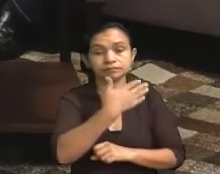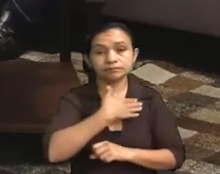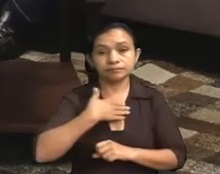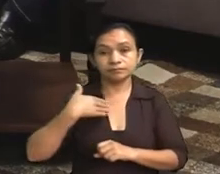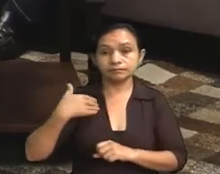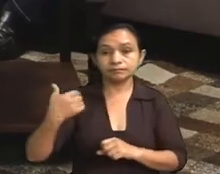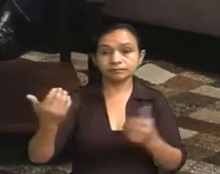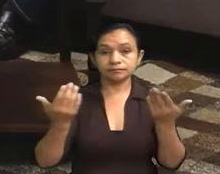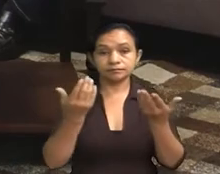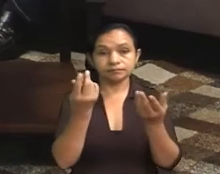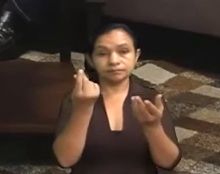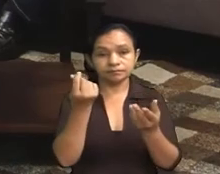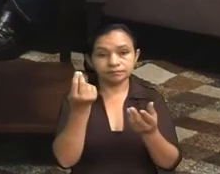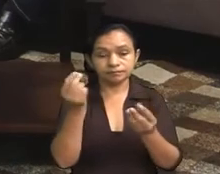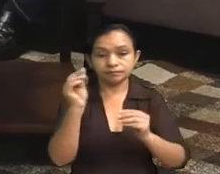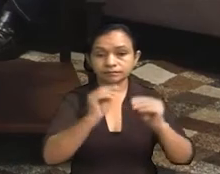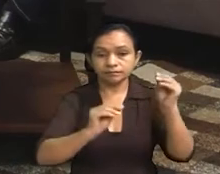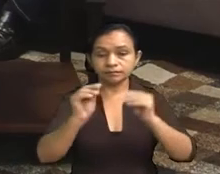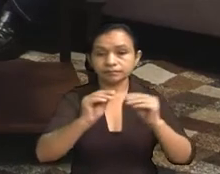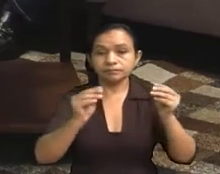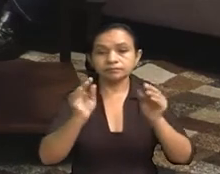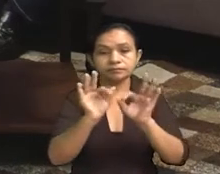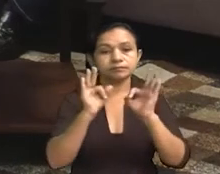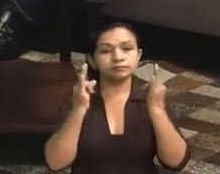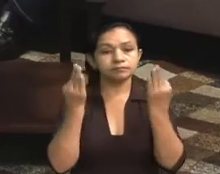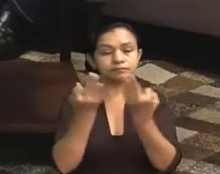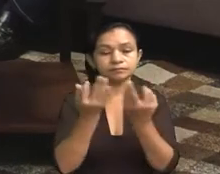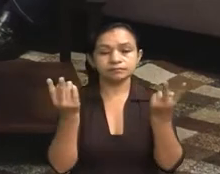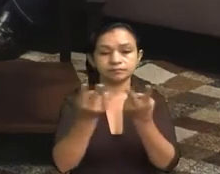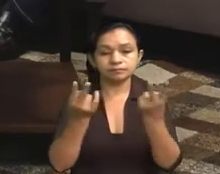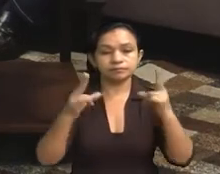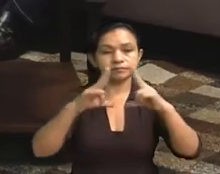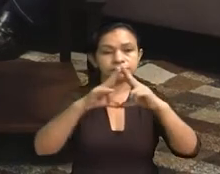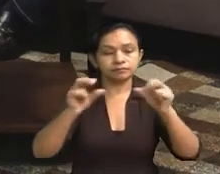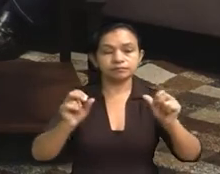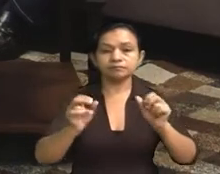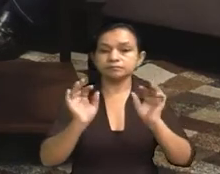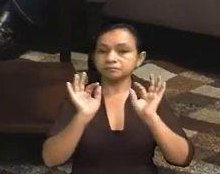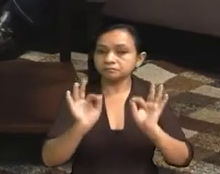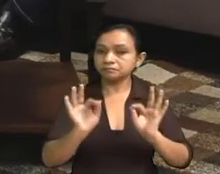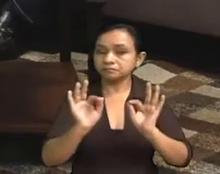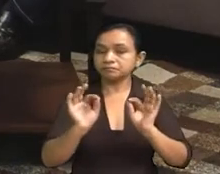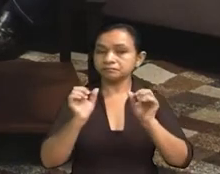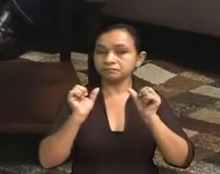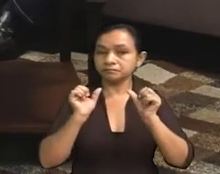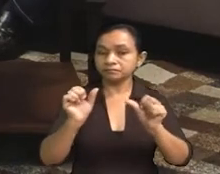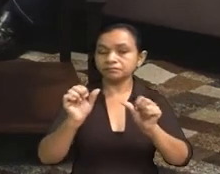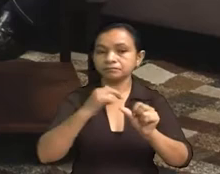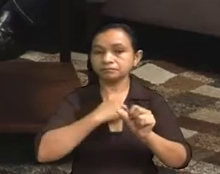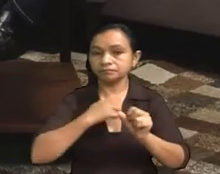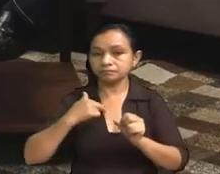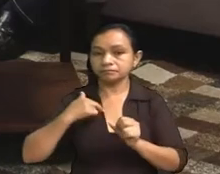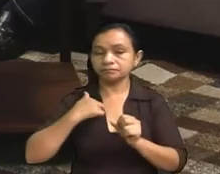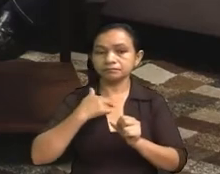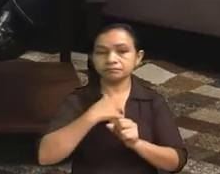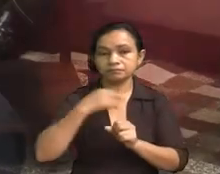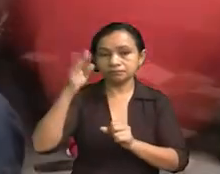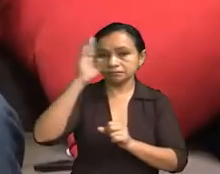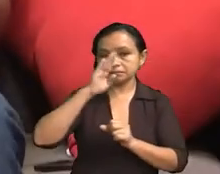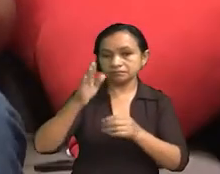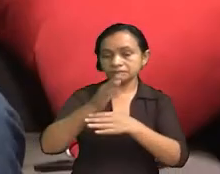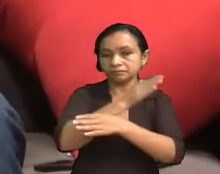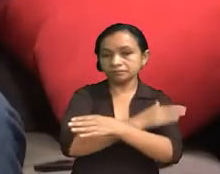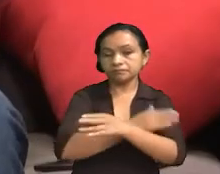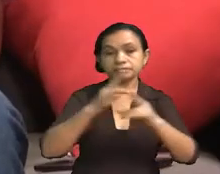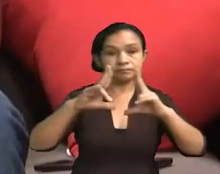de la economía y de la familia nicaragüense. Y que es un bien intangible que a veces pasa como desapercibido. Claro, dentro de la